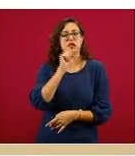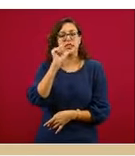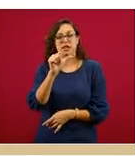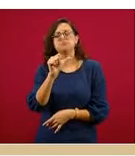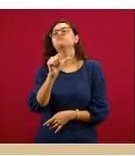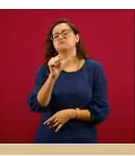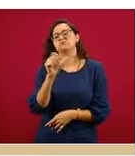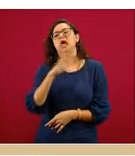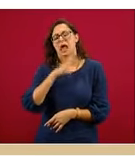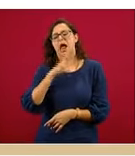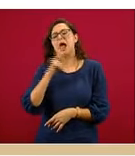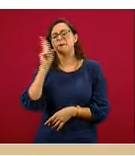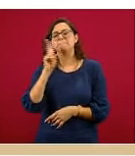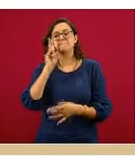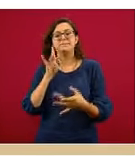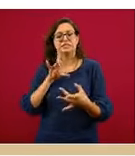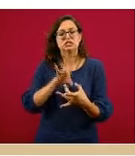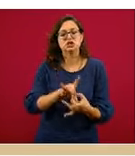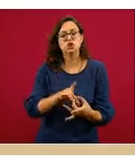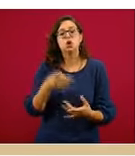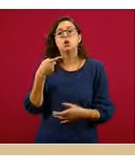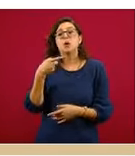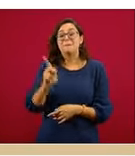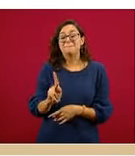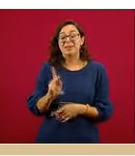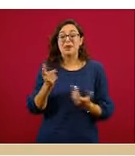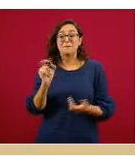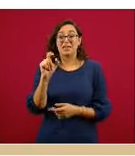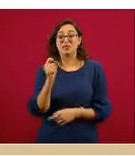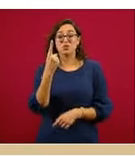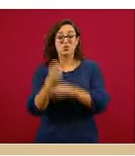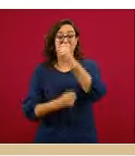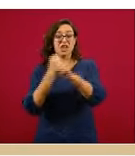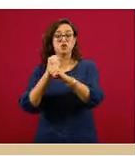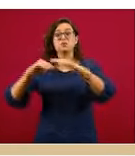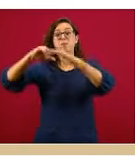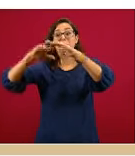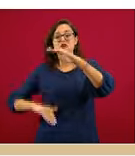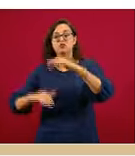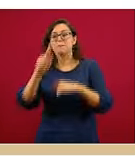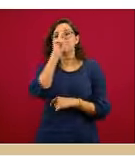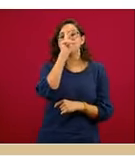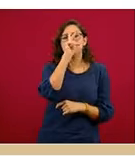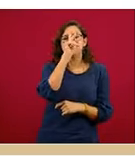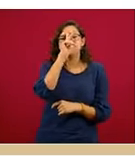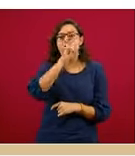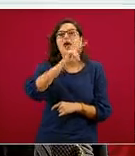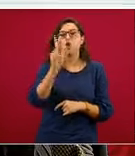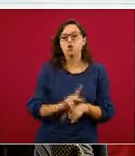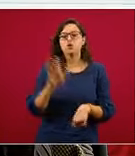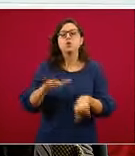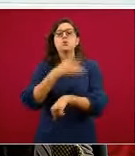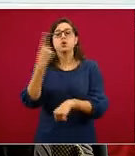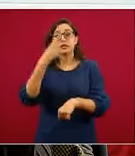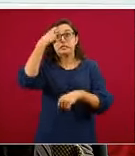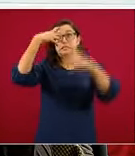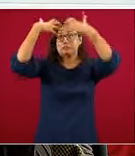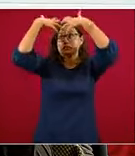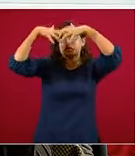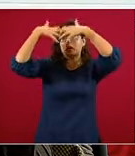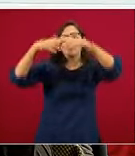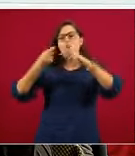problema significativo es el consumo por los menores de 21 años. El cerebro se está cableando en ese momento, se